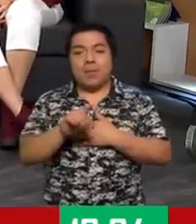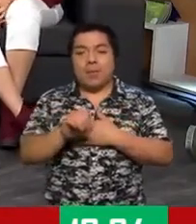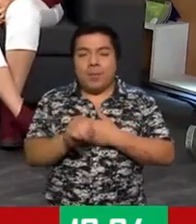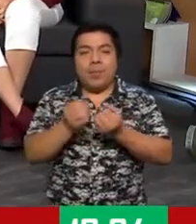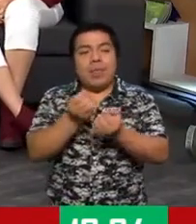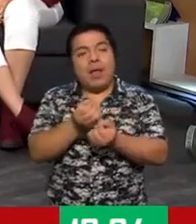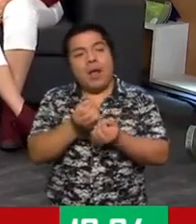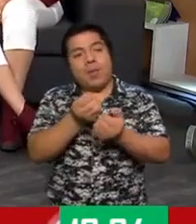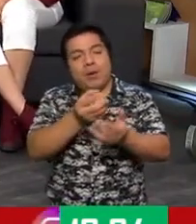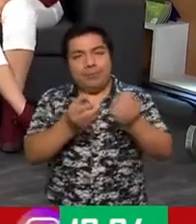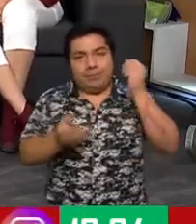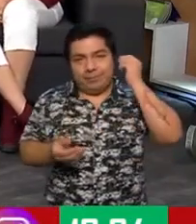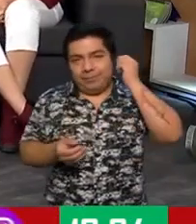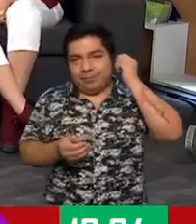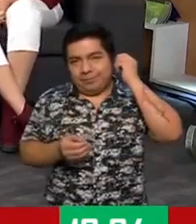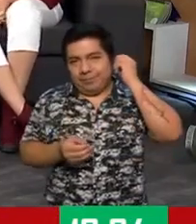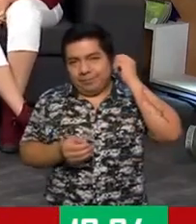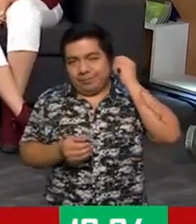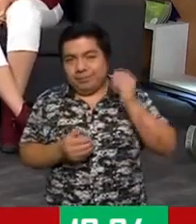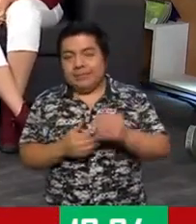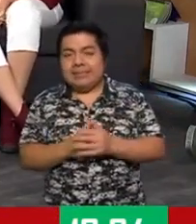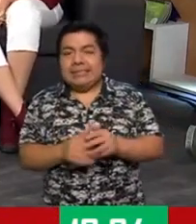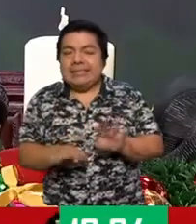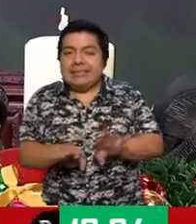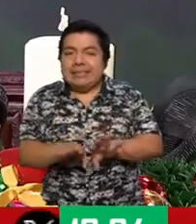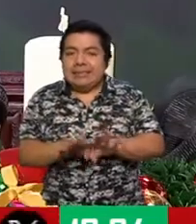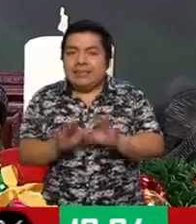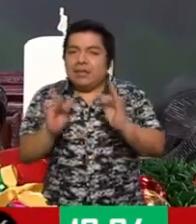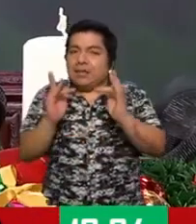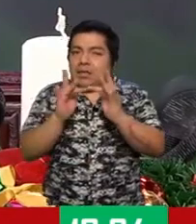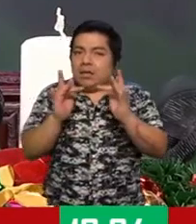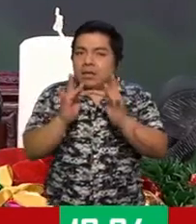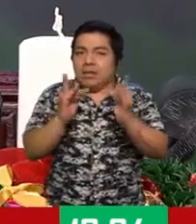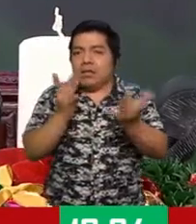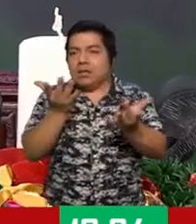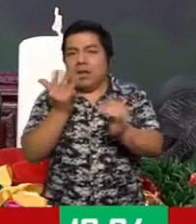poesía. Poema, pero ya no. Oye, ¿cómo te seguimos en